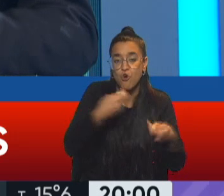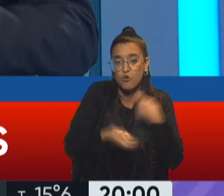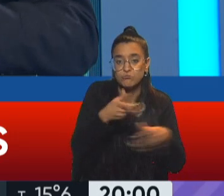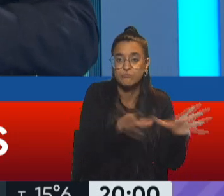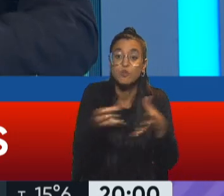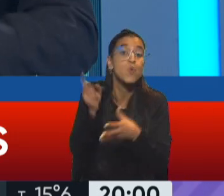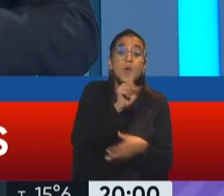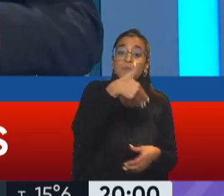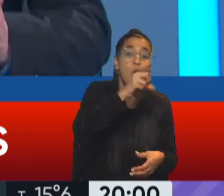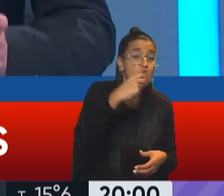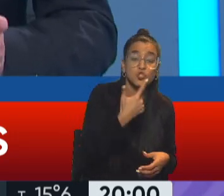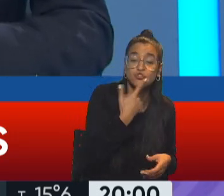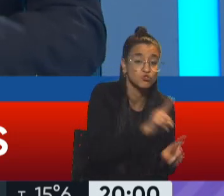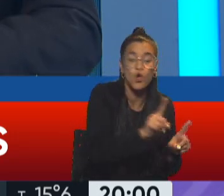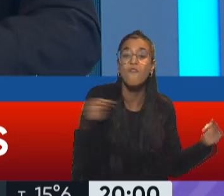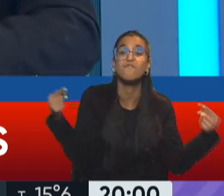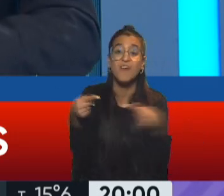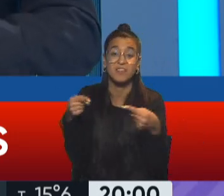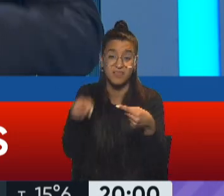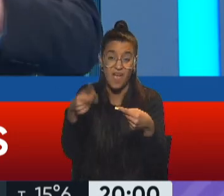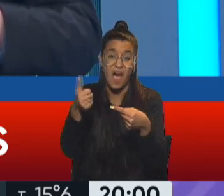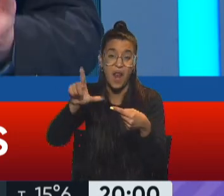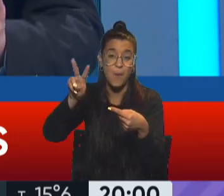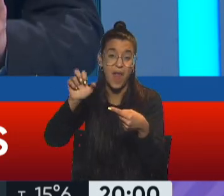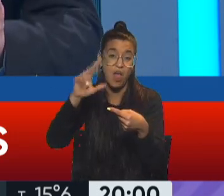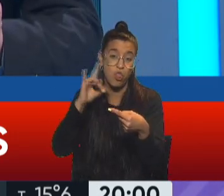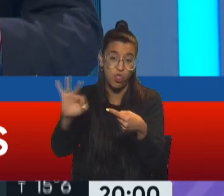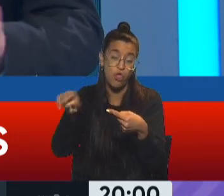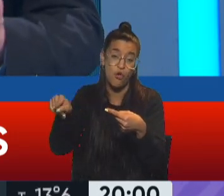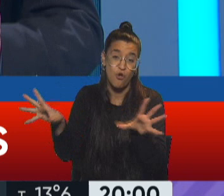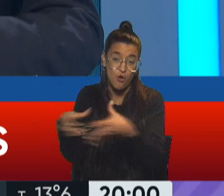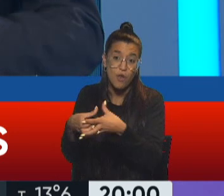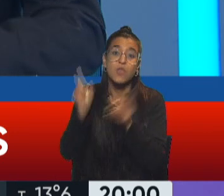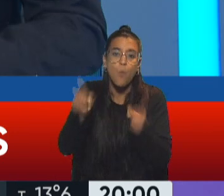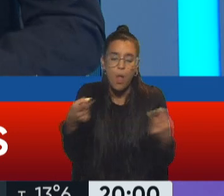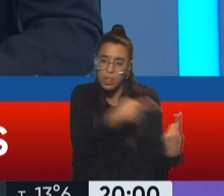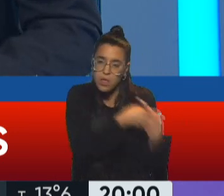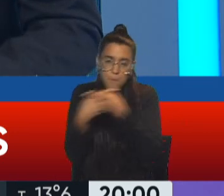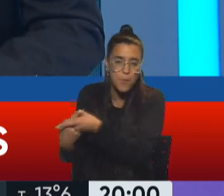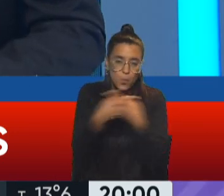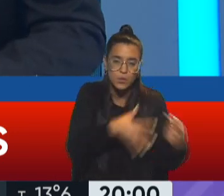banda de los monos, sino una banda enfrentada con, ajá, los monos, que igualmente tienen la disputa